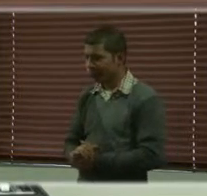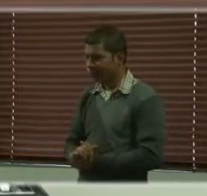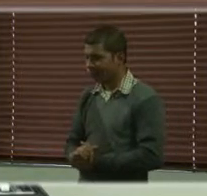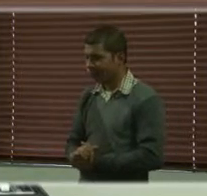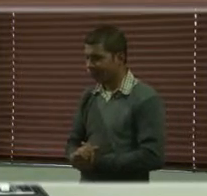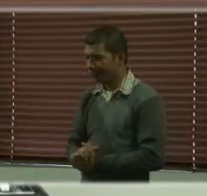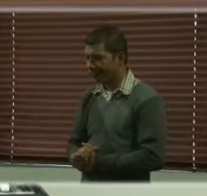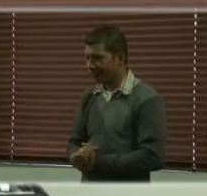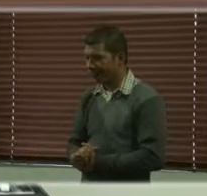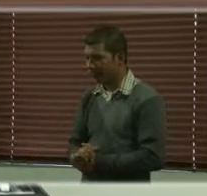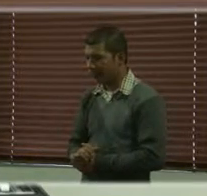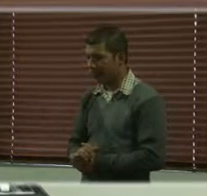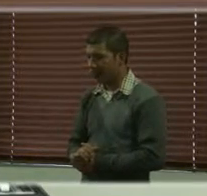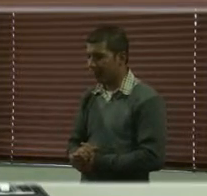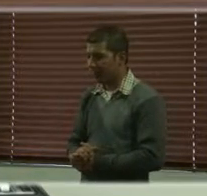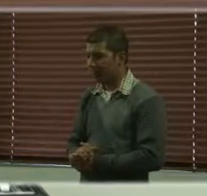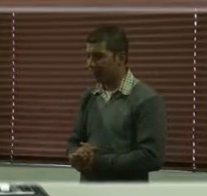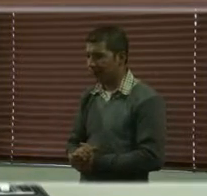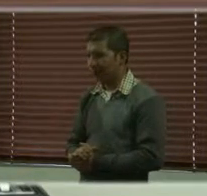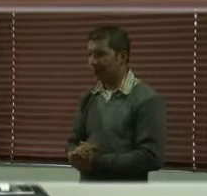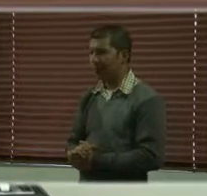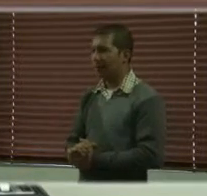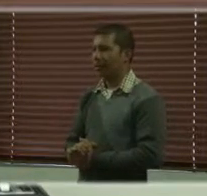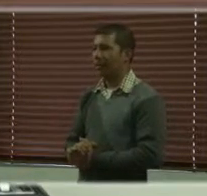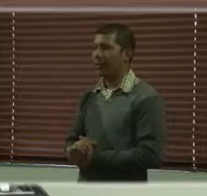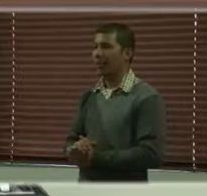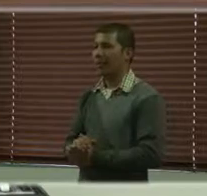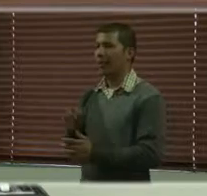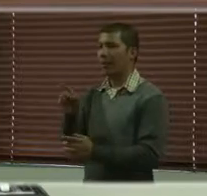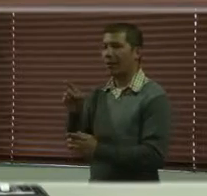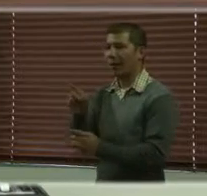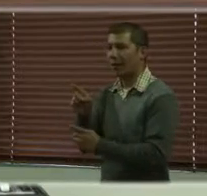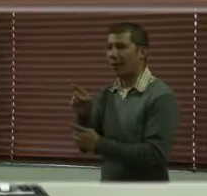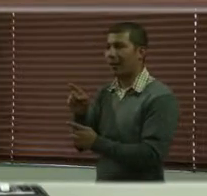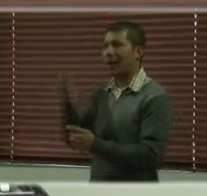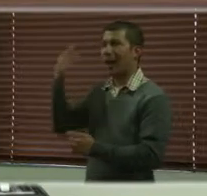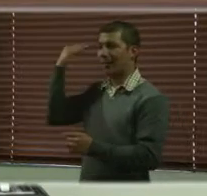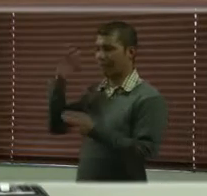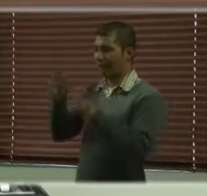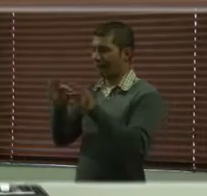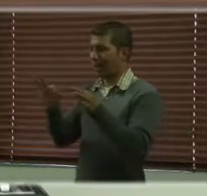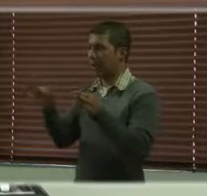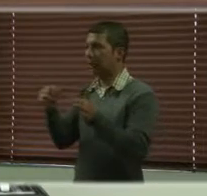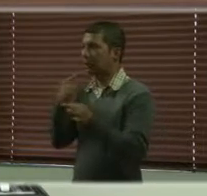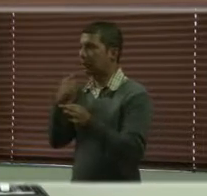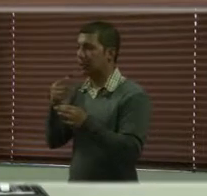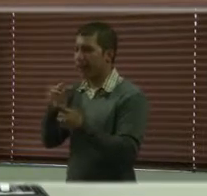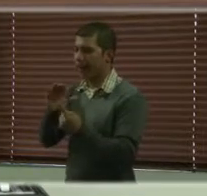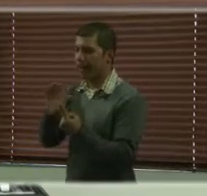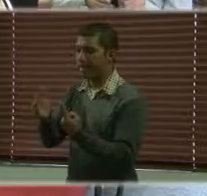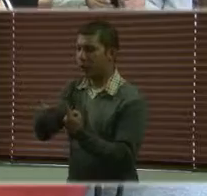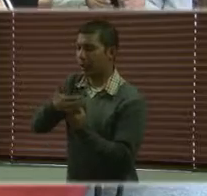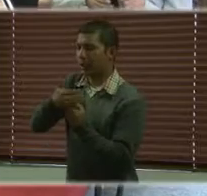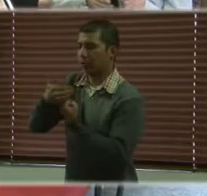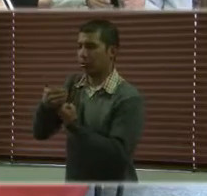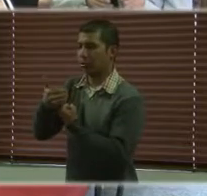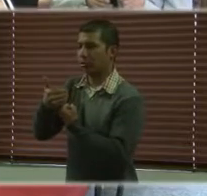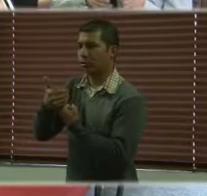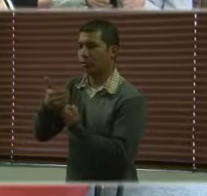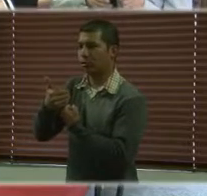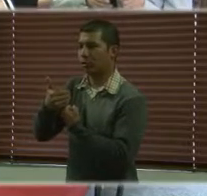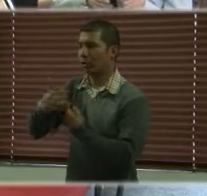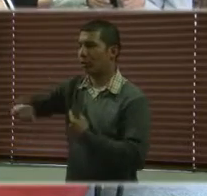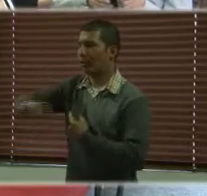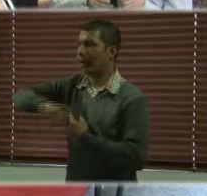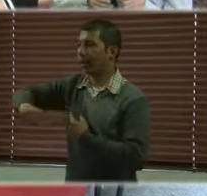los conceptos de la protección contra algunas formas graves de violación a derechos humanos